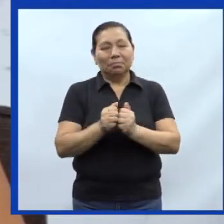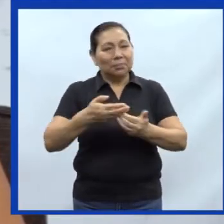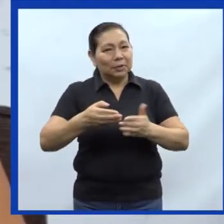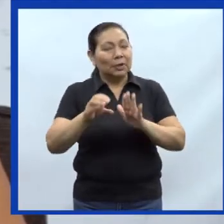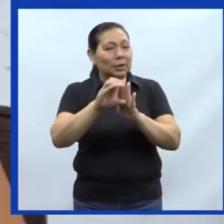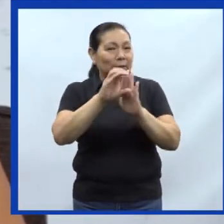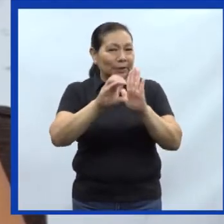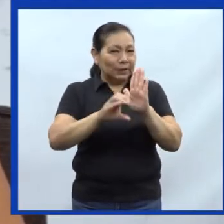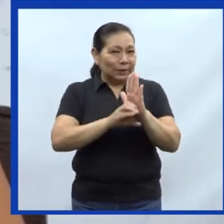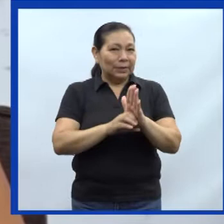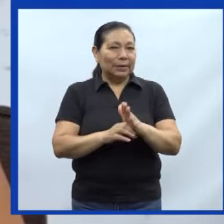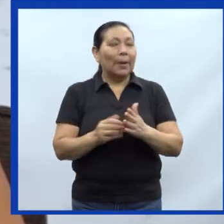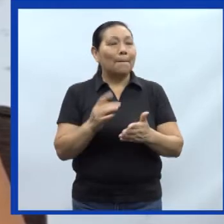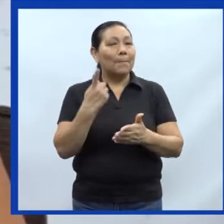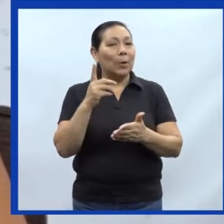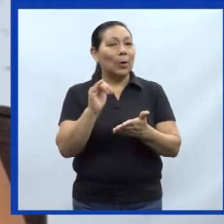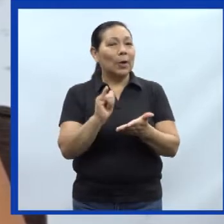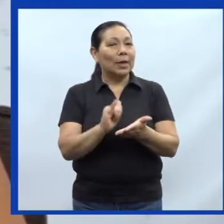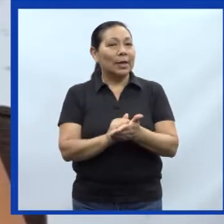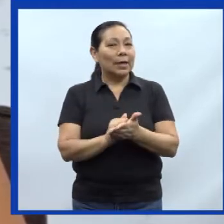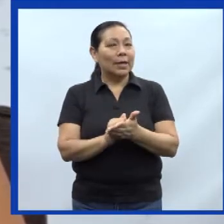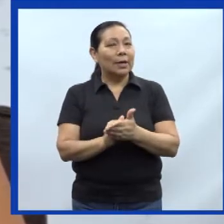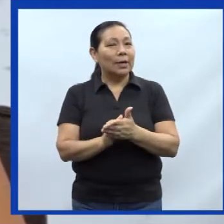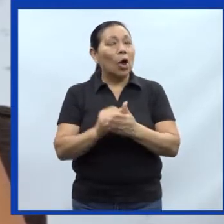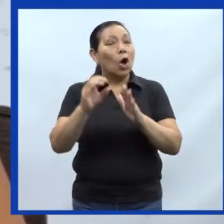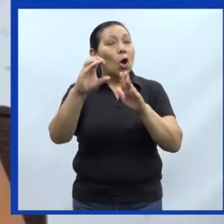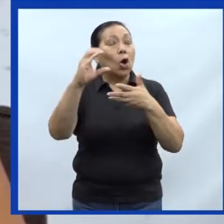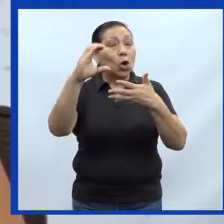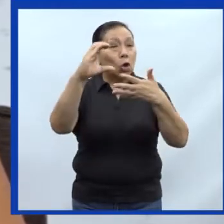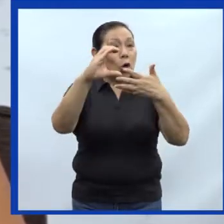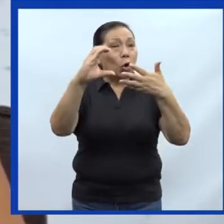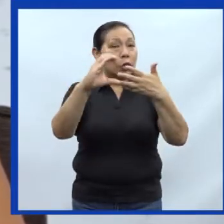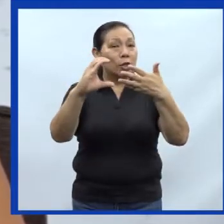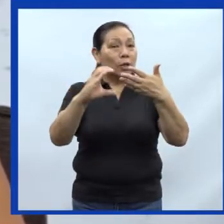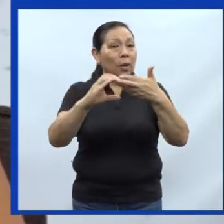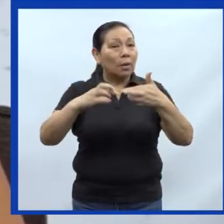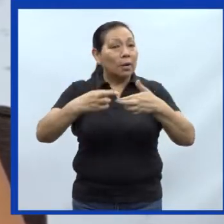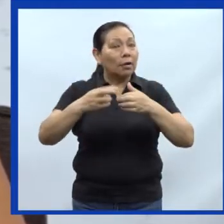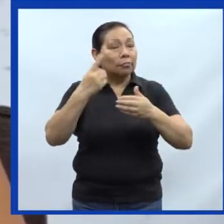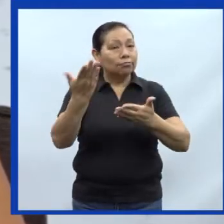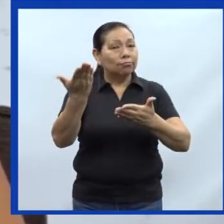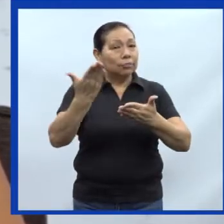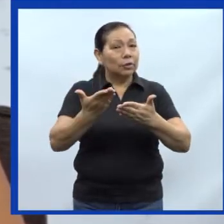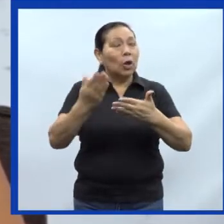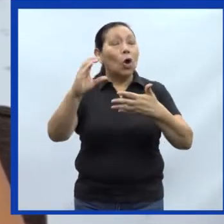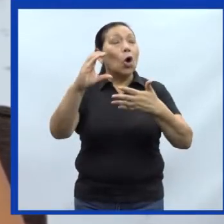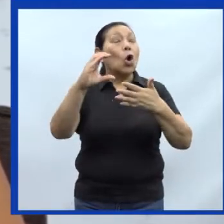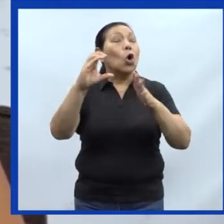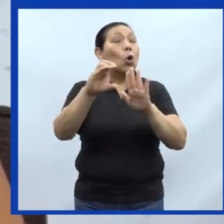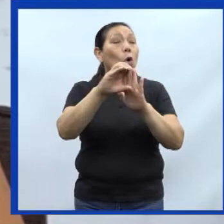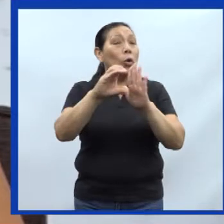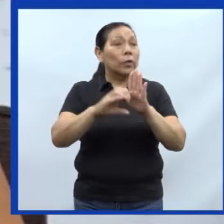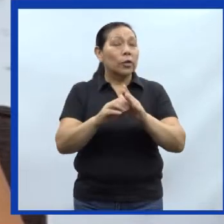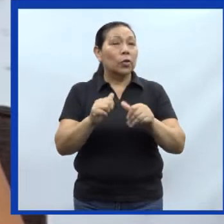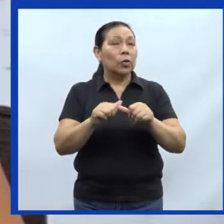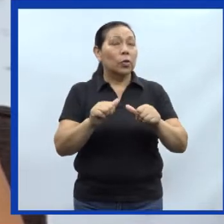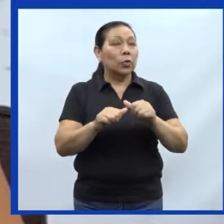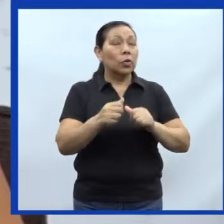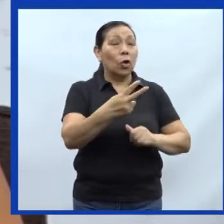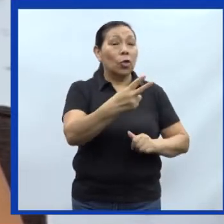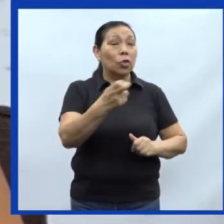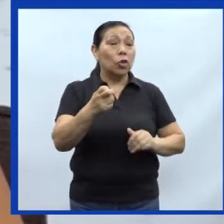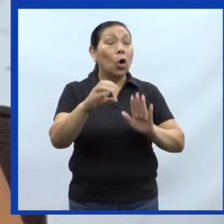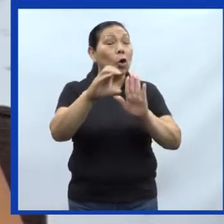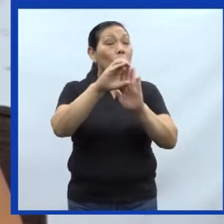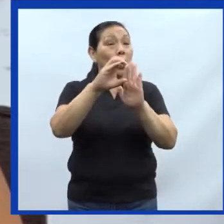proceso constitucional en virtud de la dación del Código Procesal Constitucional y del reconocimiento constitucional en el artículo 200